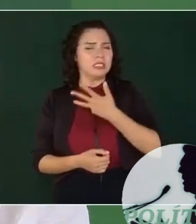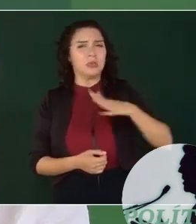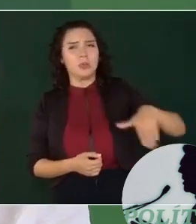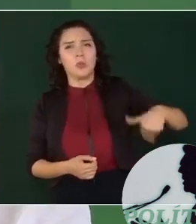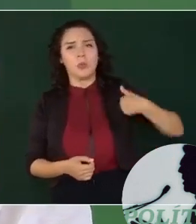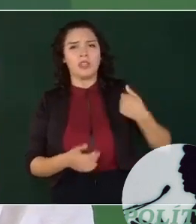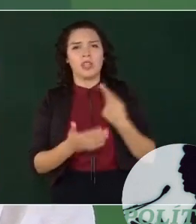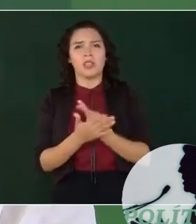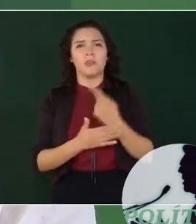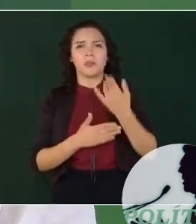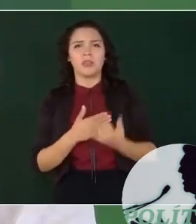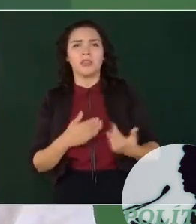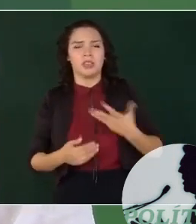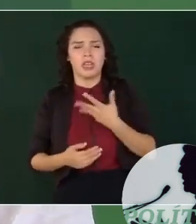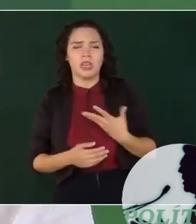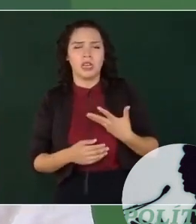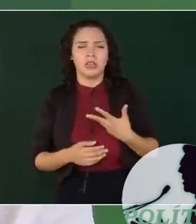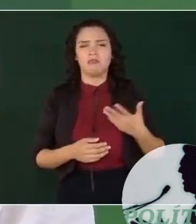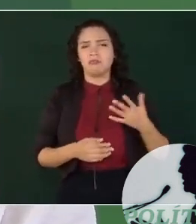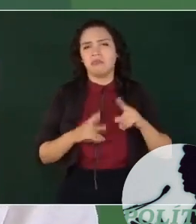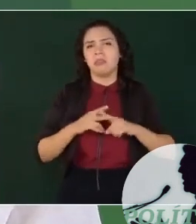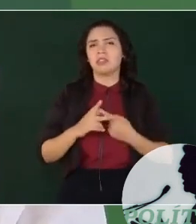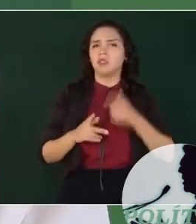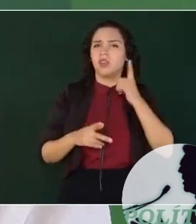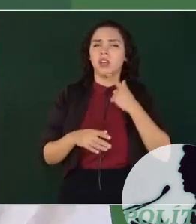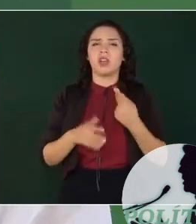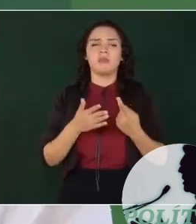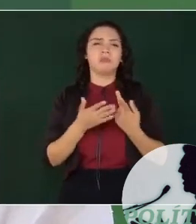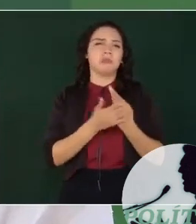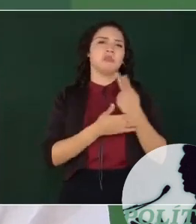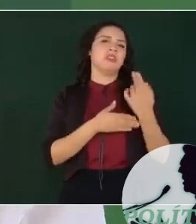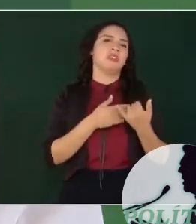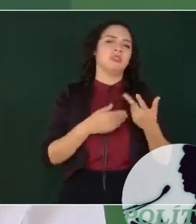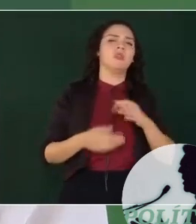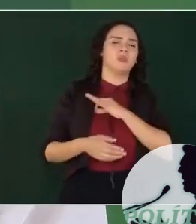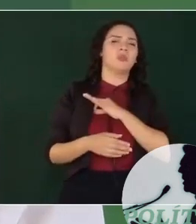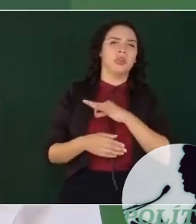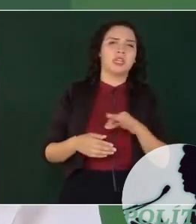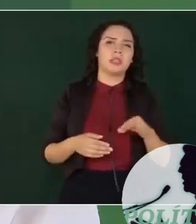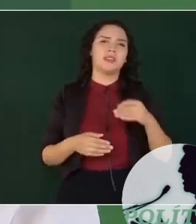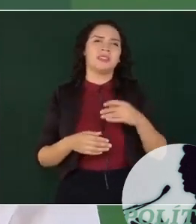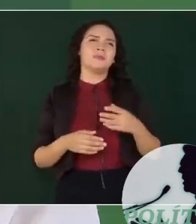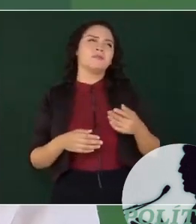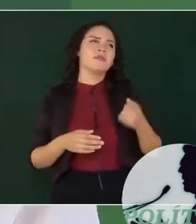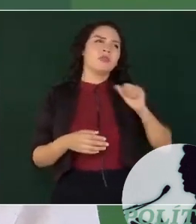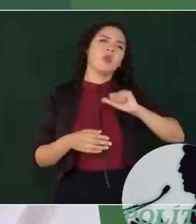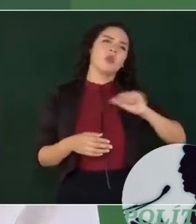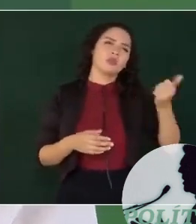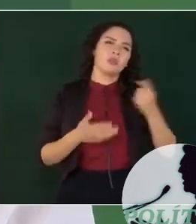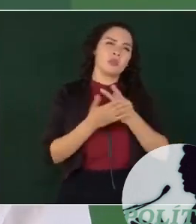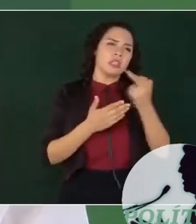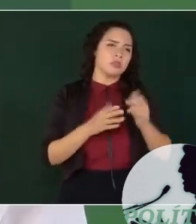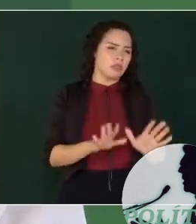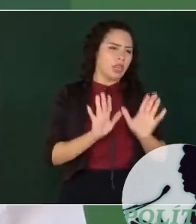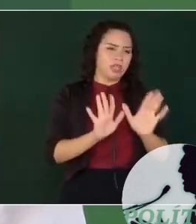estamos iniciando algunos proyectos que pueden llevarse más tiempo y